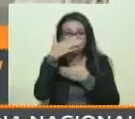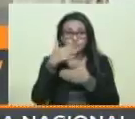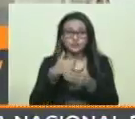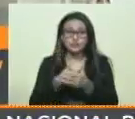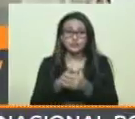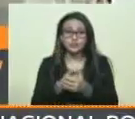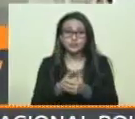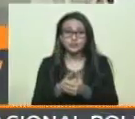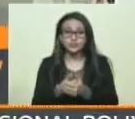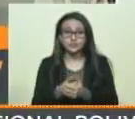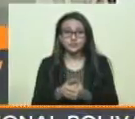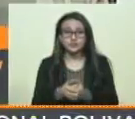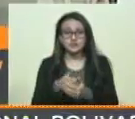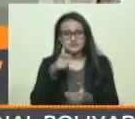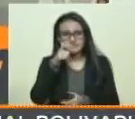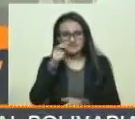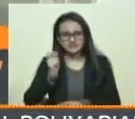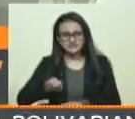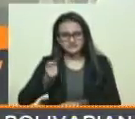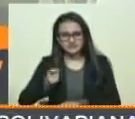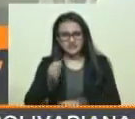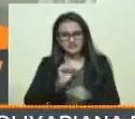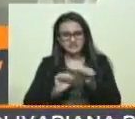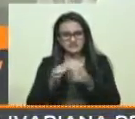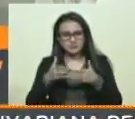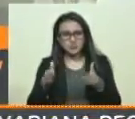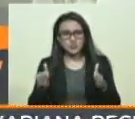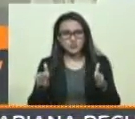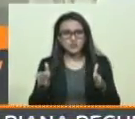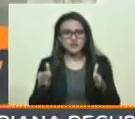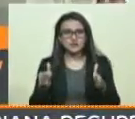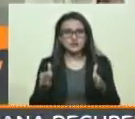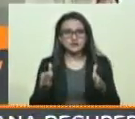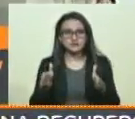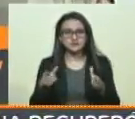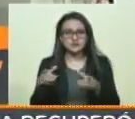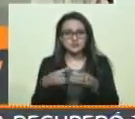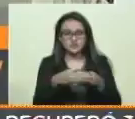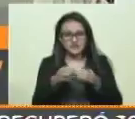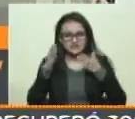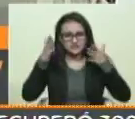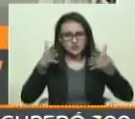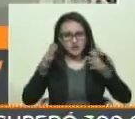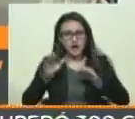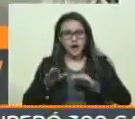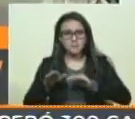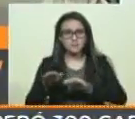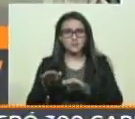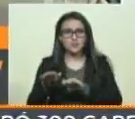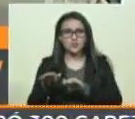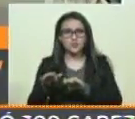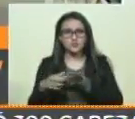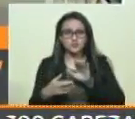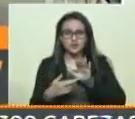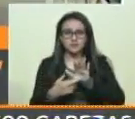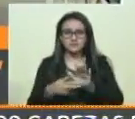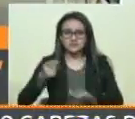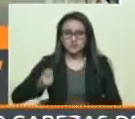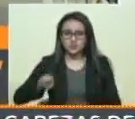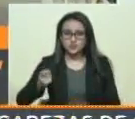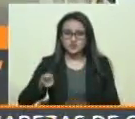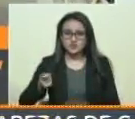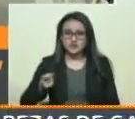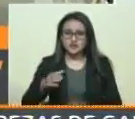justicia, la Fiscalía General, TCJ, la Defensa Pública, así como también una unidad de asesoría, apoyo y representación jurídica para